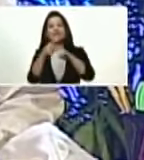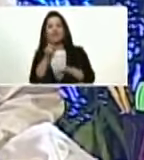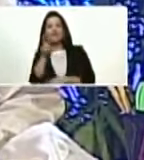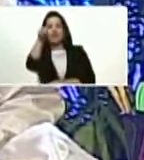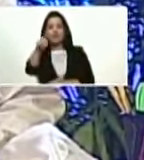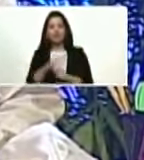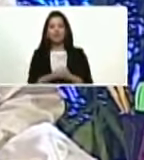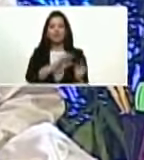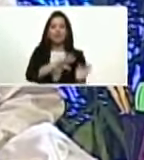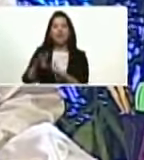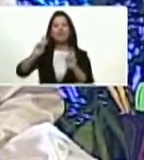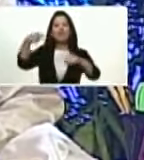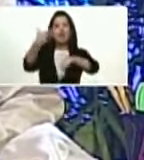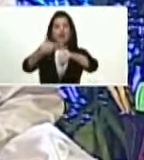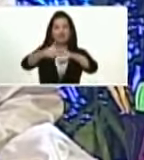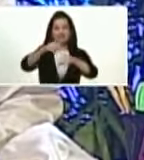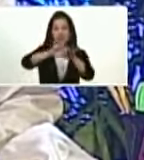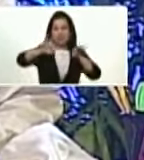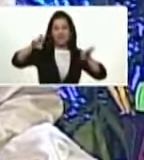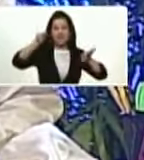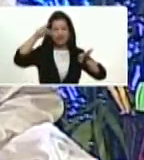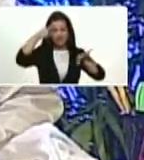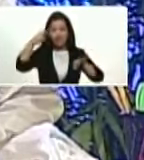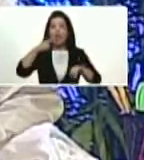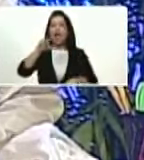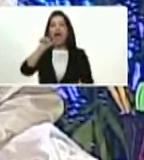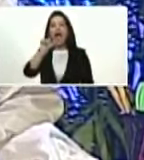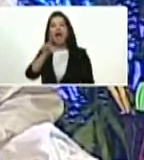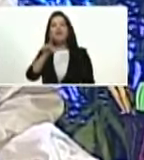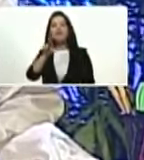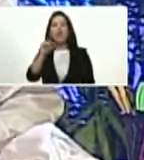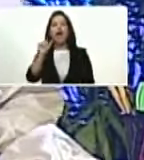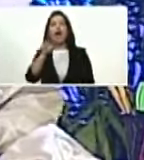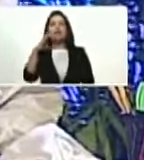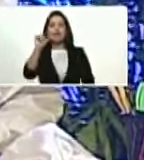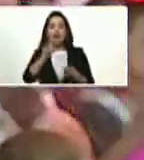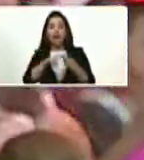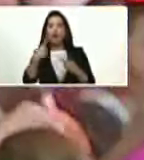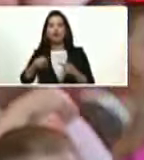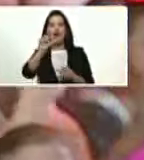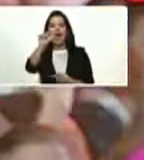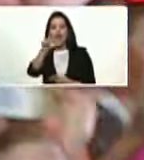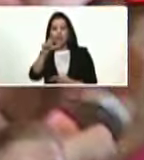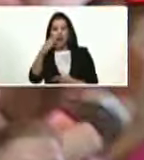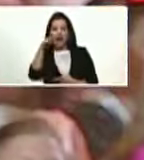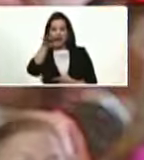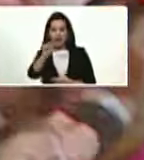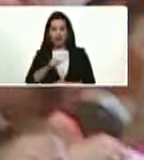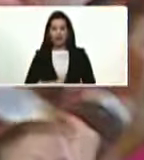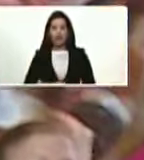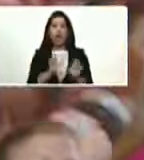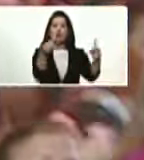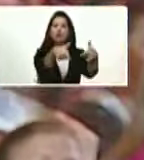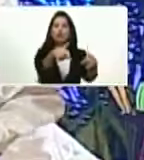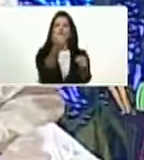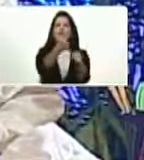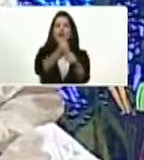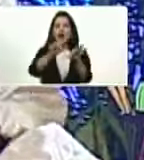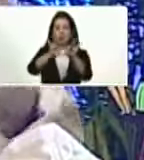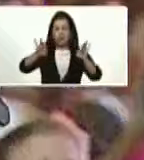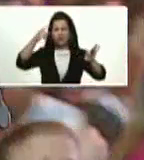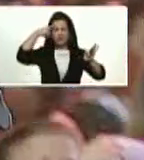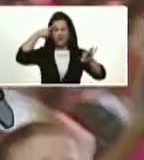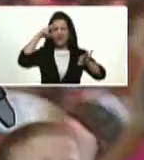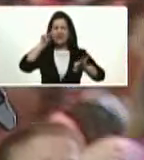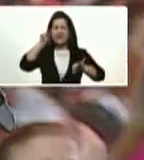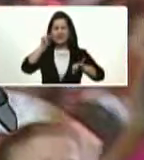está Rialca, Alucasa, Albarca. Sector aluminio presente, comandante. Presente y siempre sector consecuente. Sector